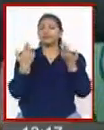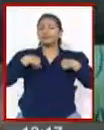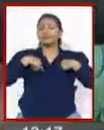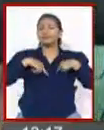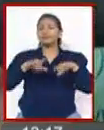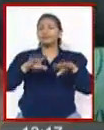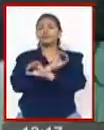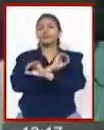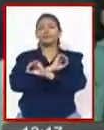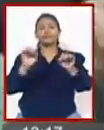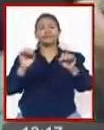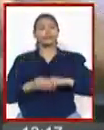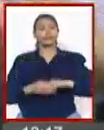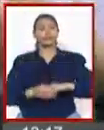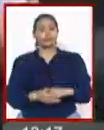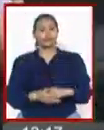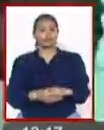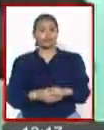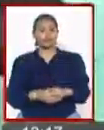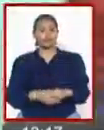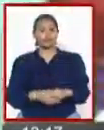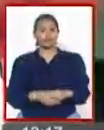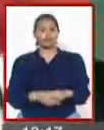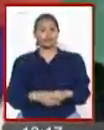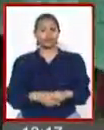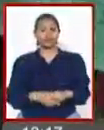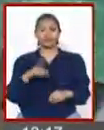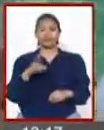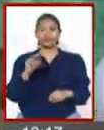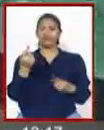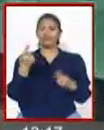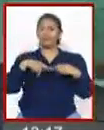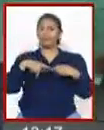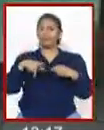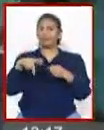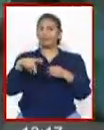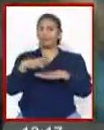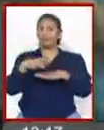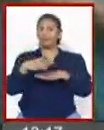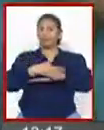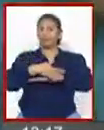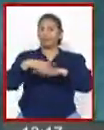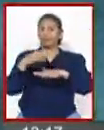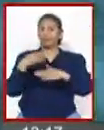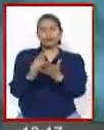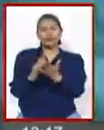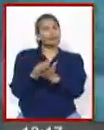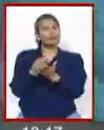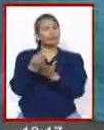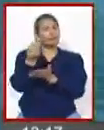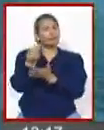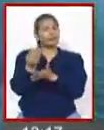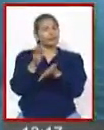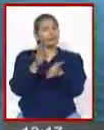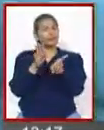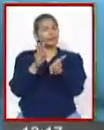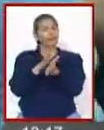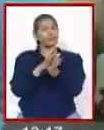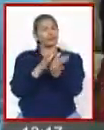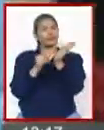mire, no tengo a dónde irme, no. Yo no me voy a ir a la calle. Yo compré de buena fe, como digo, mire, aquí lo tengo, mis